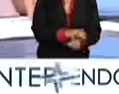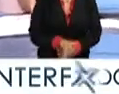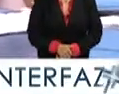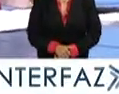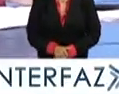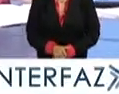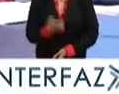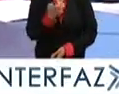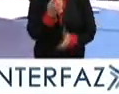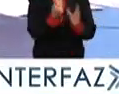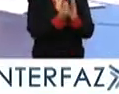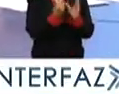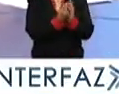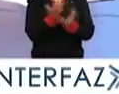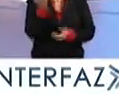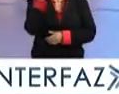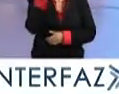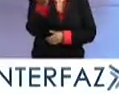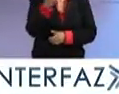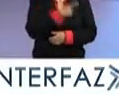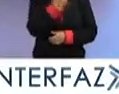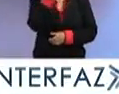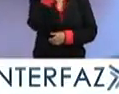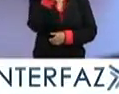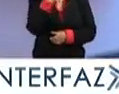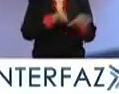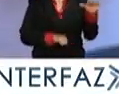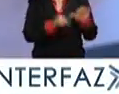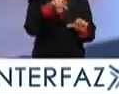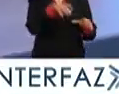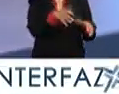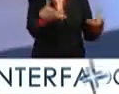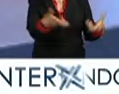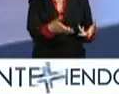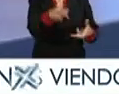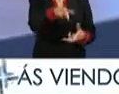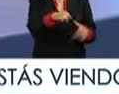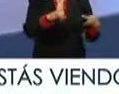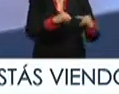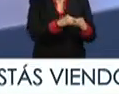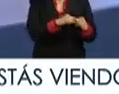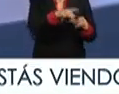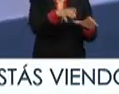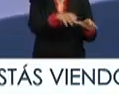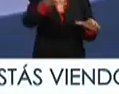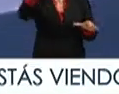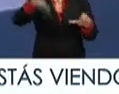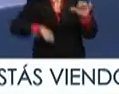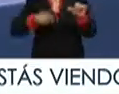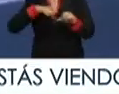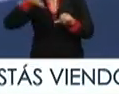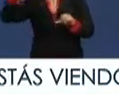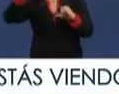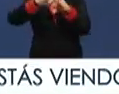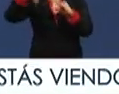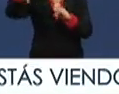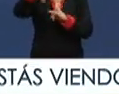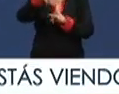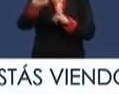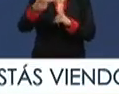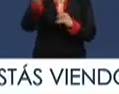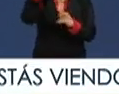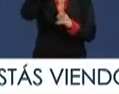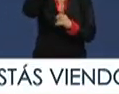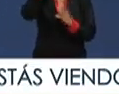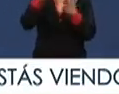Y bueno, este curso supongo que es solamente una de las actividades que realiza este instituto. ¿Qué otras actividades? Ya hemos hablado de ellos, pero pues